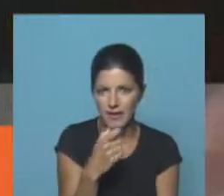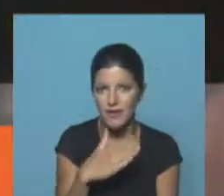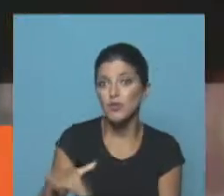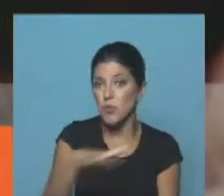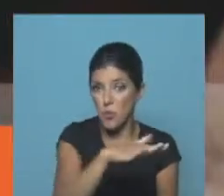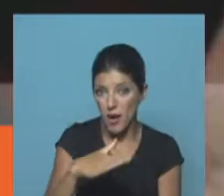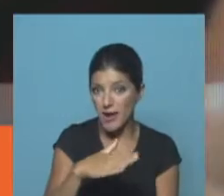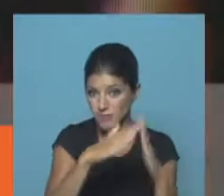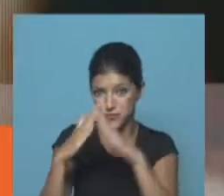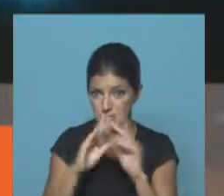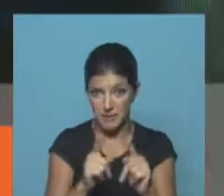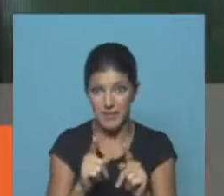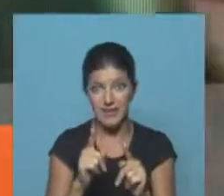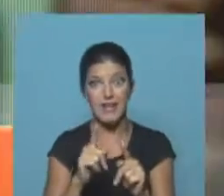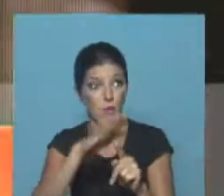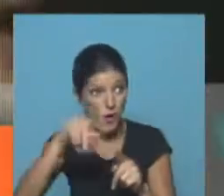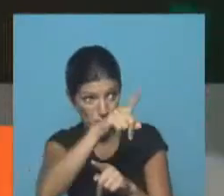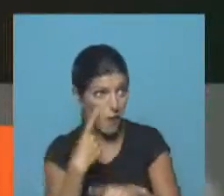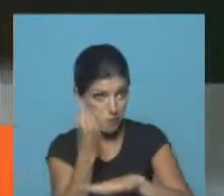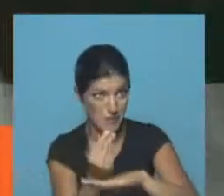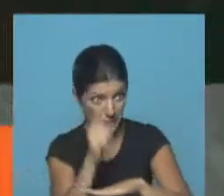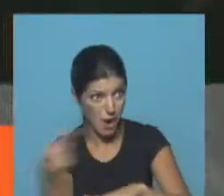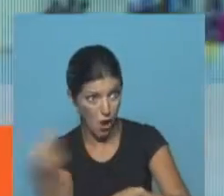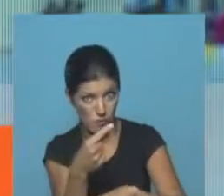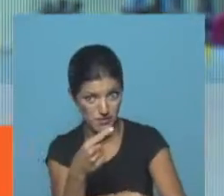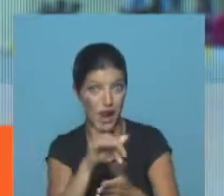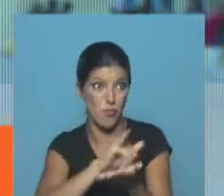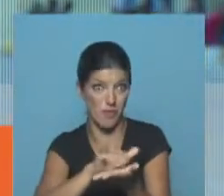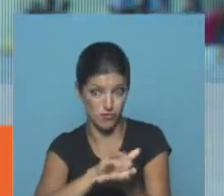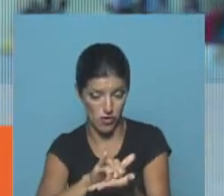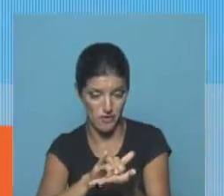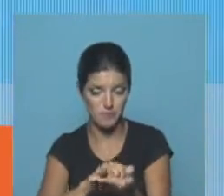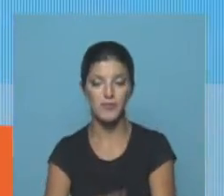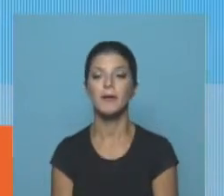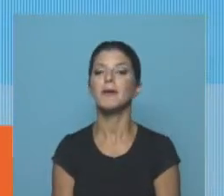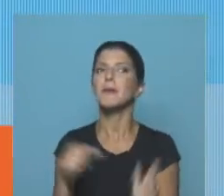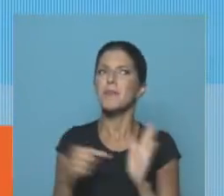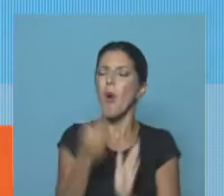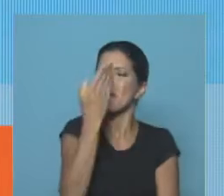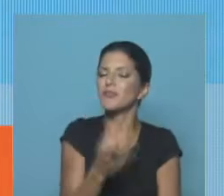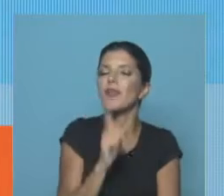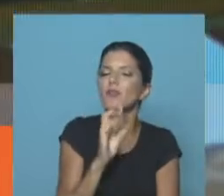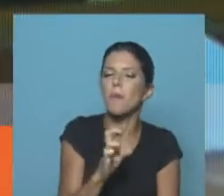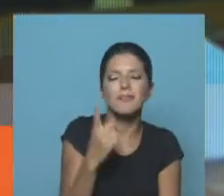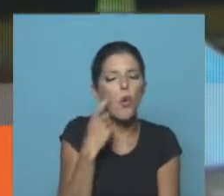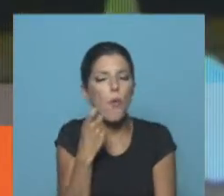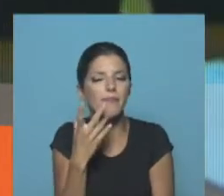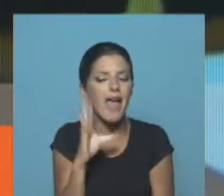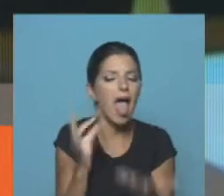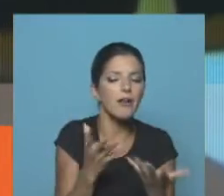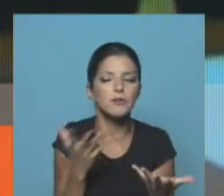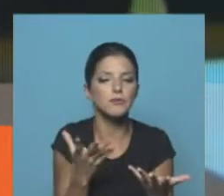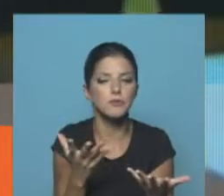ciudad que, por cierto, votó en contra de él también, que es Nueva York. Pero evidentemente él vio esta sensibilidad, este nervio